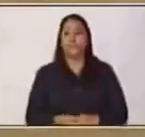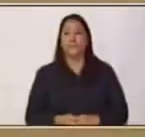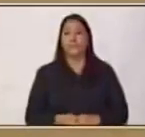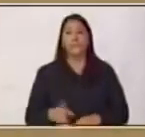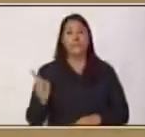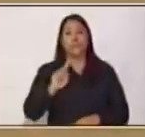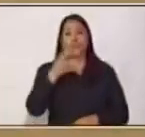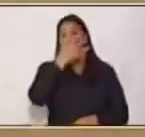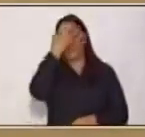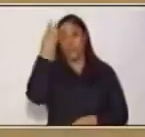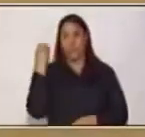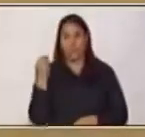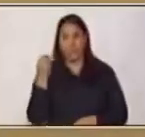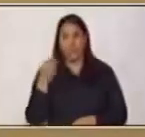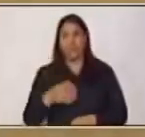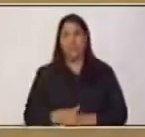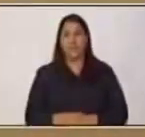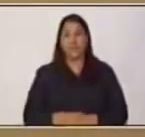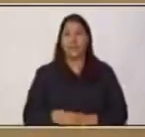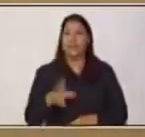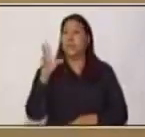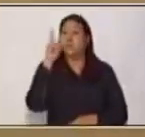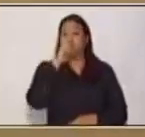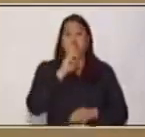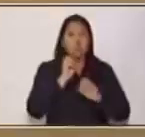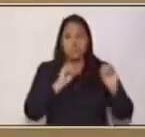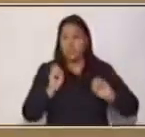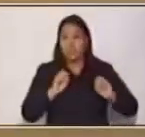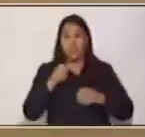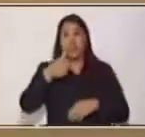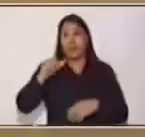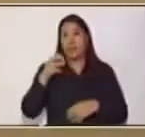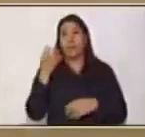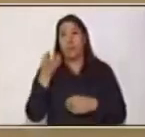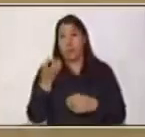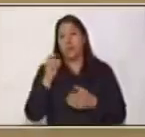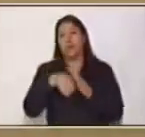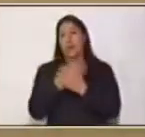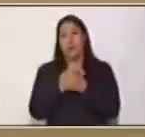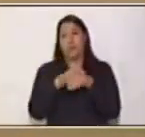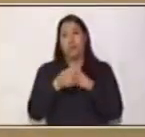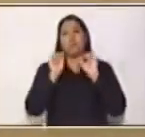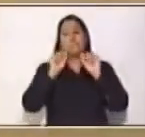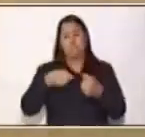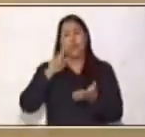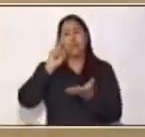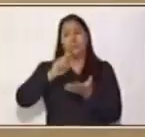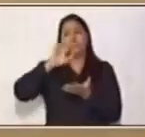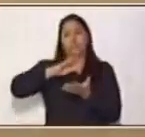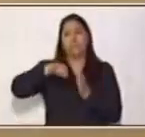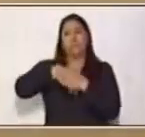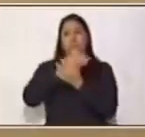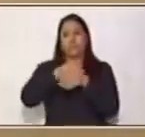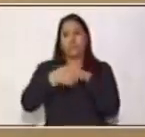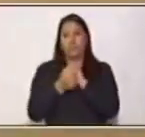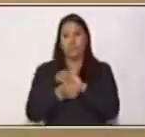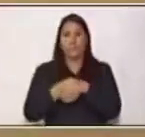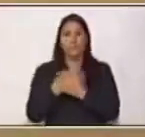no olviden que si no tienen agua y jabón, pueden también desinfectar sus manos con algún gel